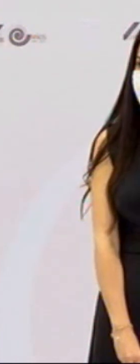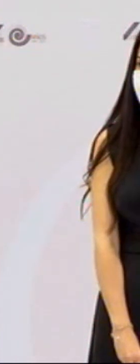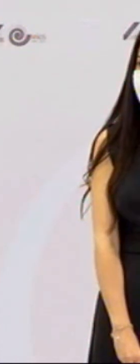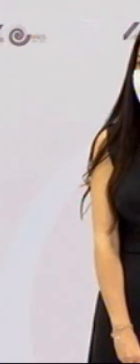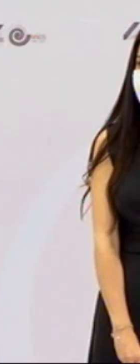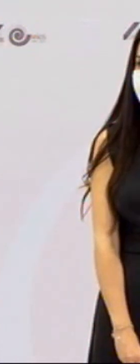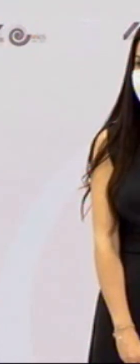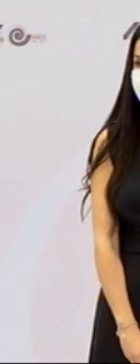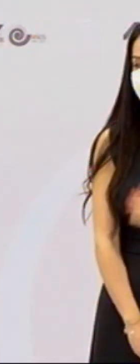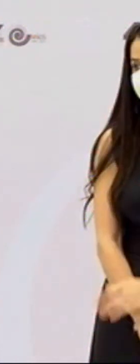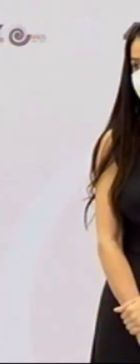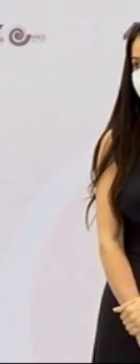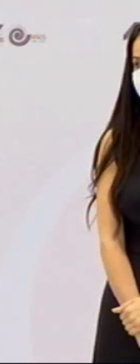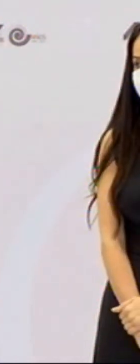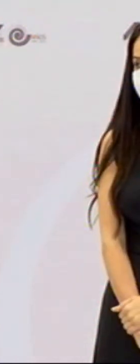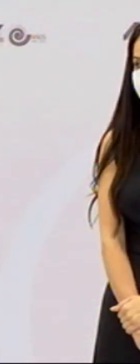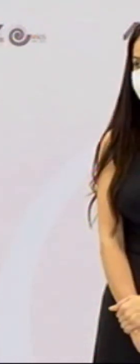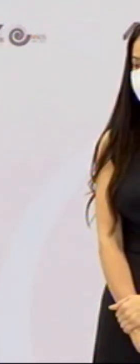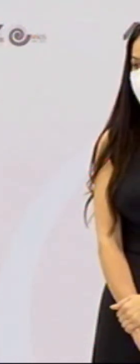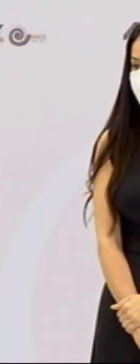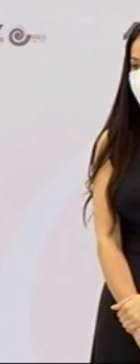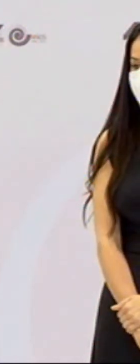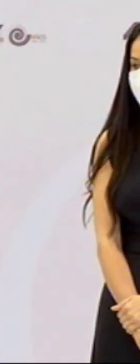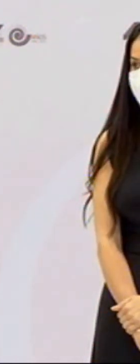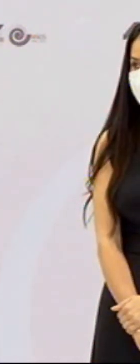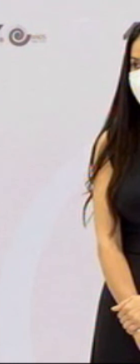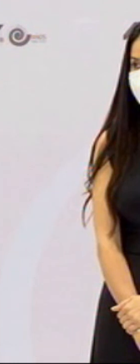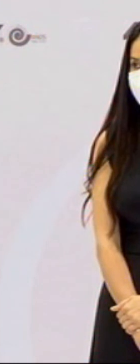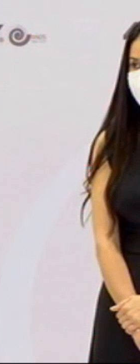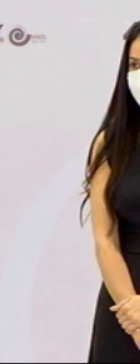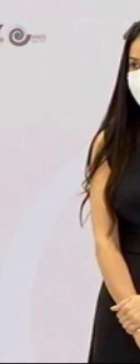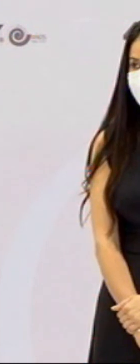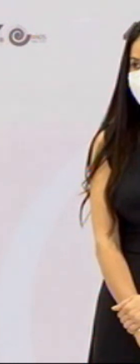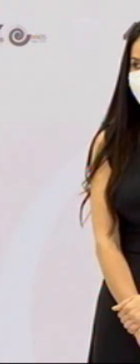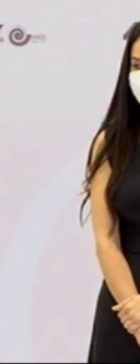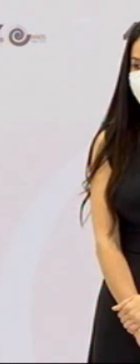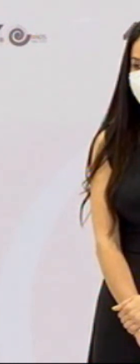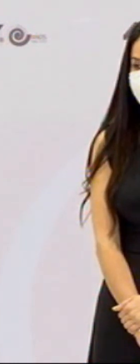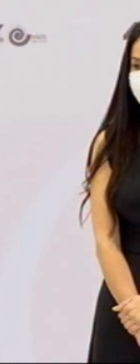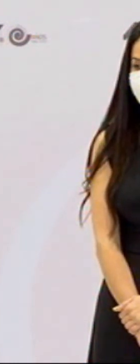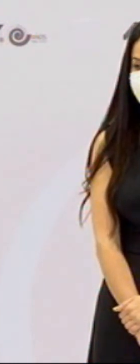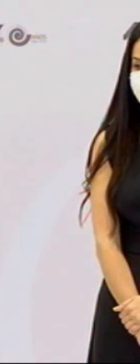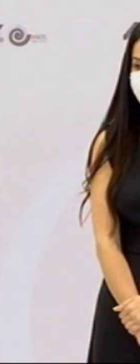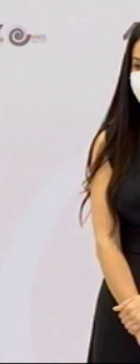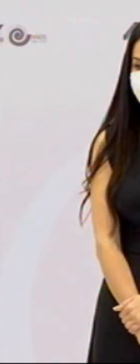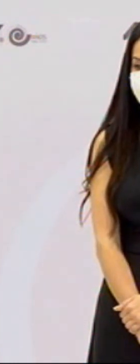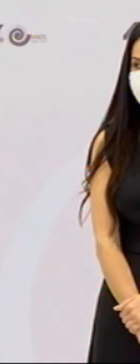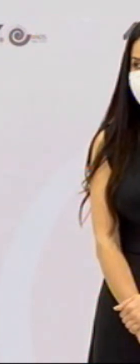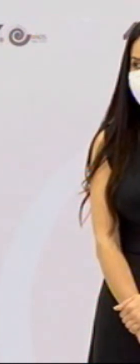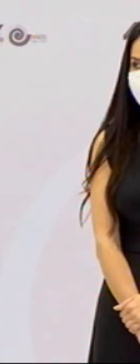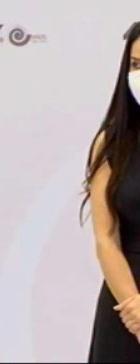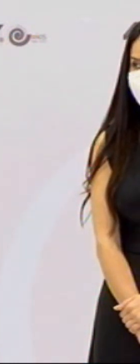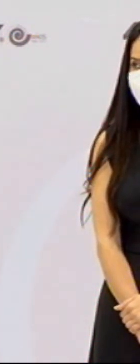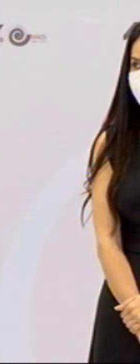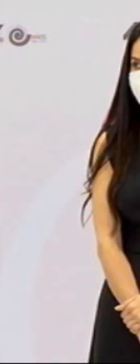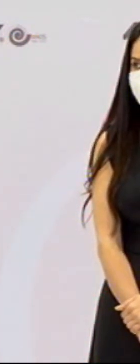compromiso firme del Gobierno para afrontar esta crisis económica vinculada a los